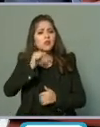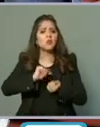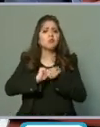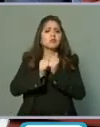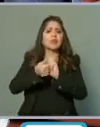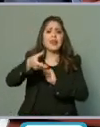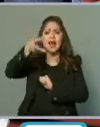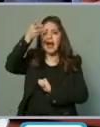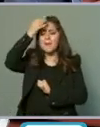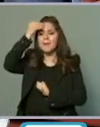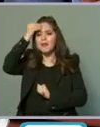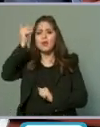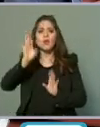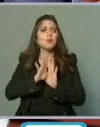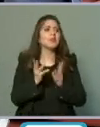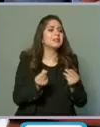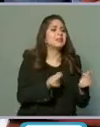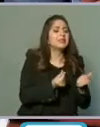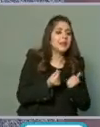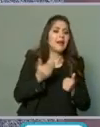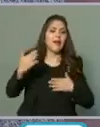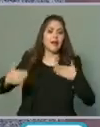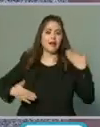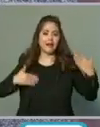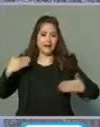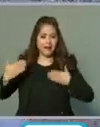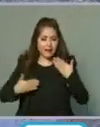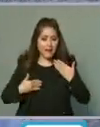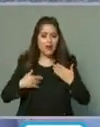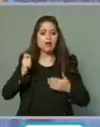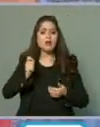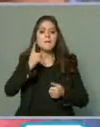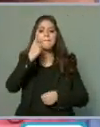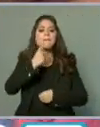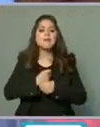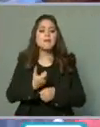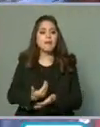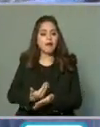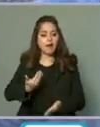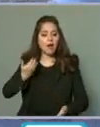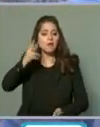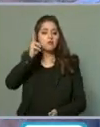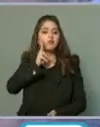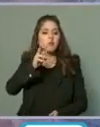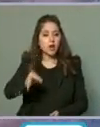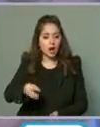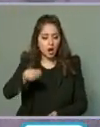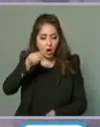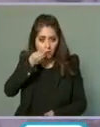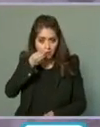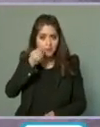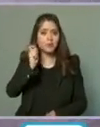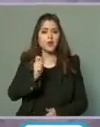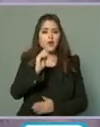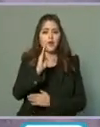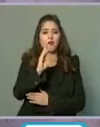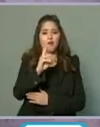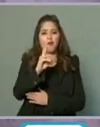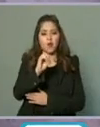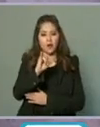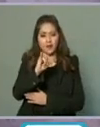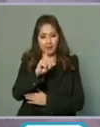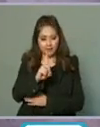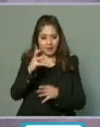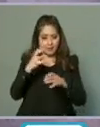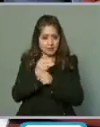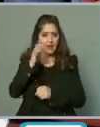ansiedad, la alegría, los gustos, a través de llevar cosas a la boca. Decía Freud que cuando una persona se queda fijada o atrapada